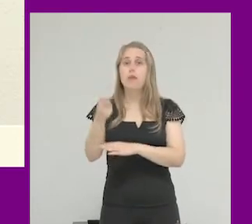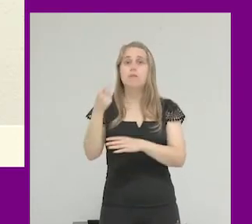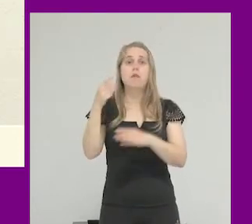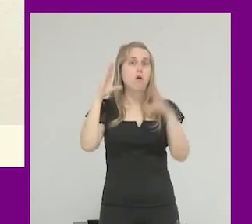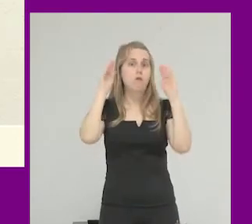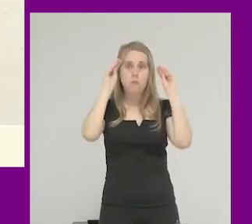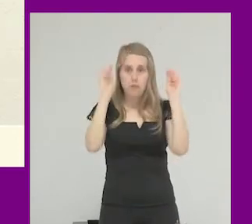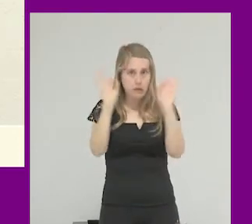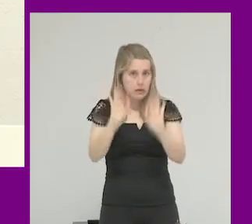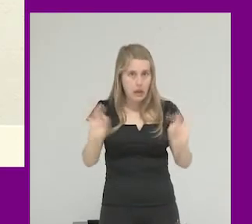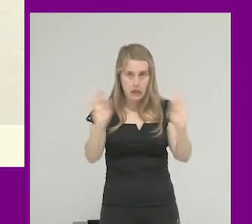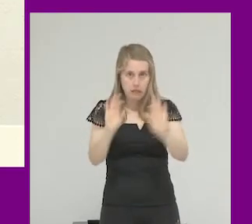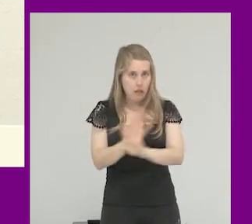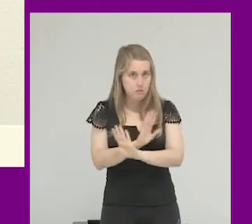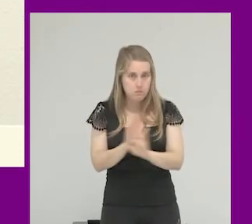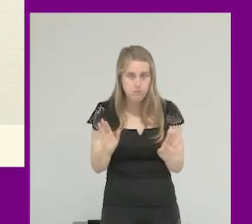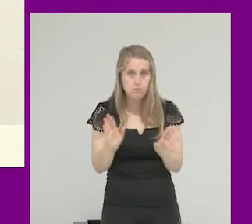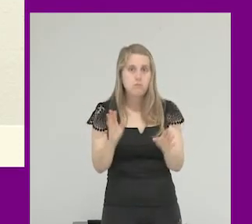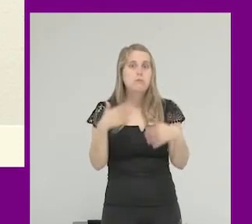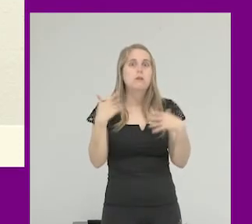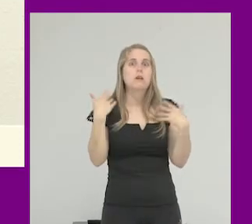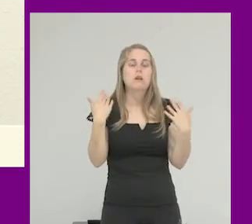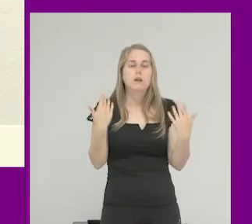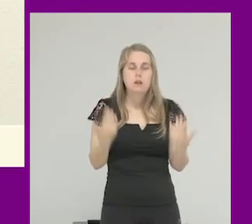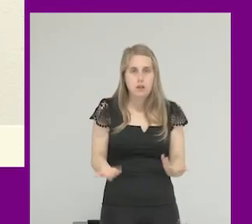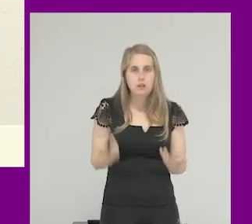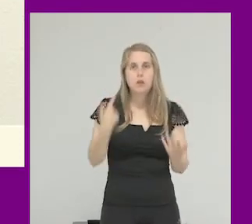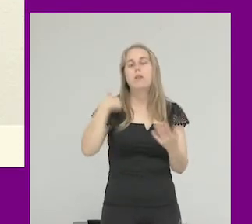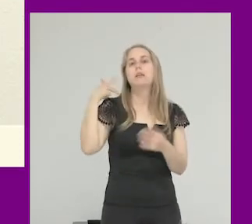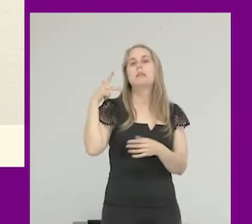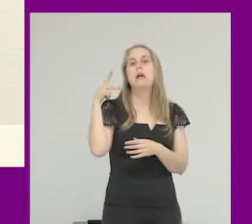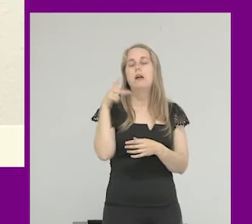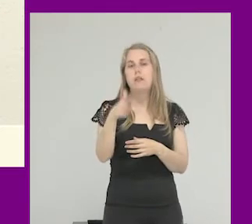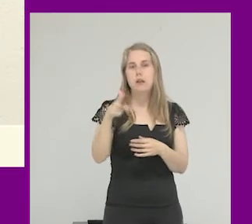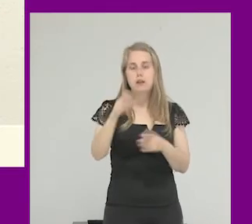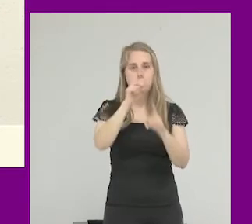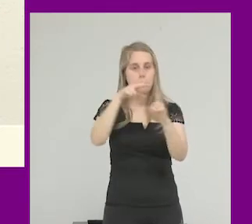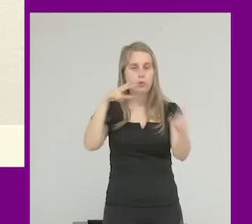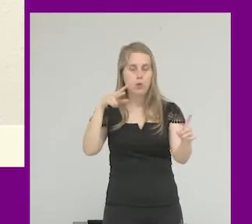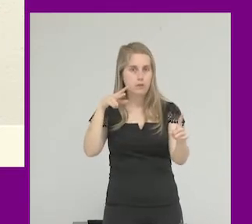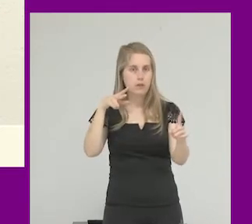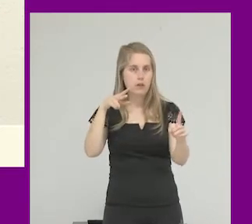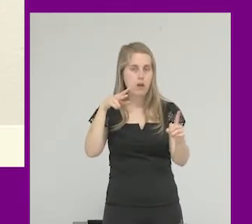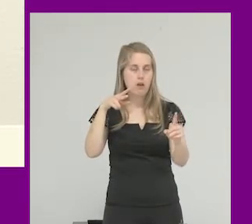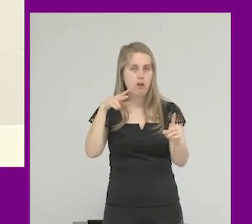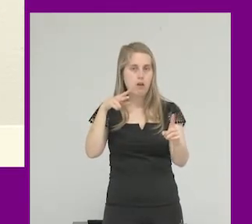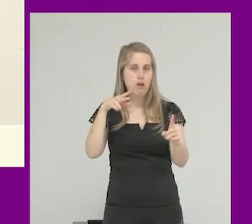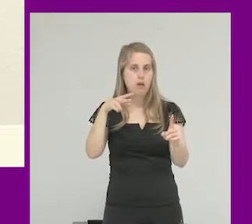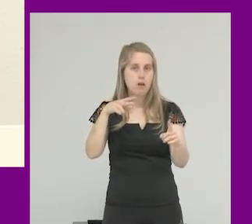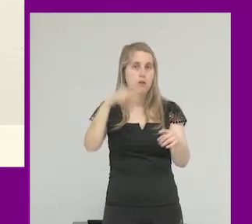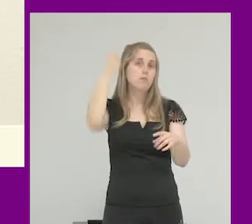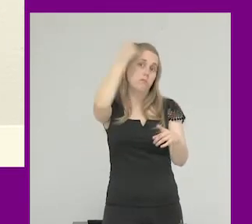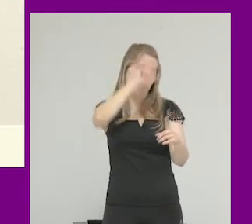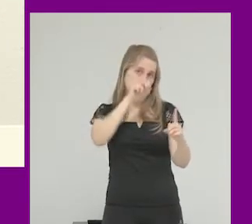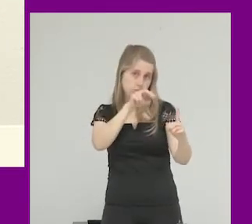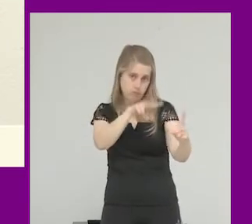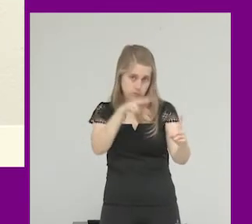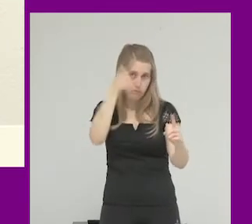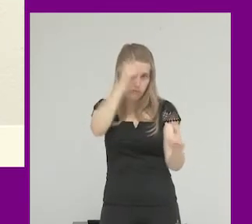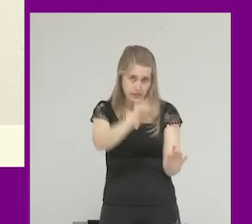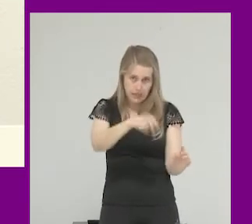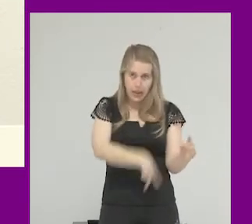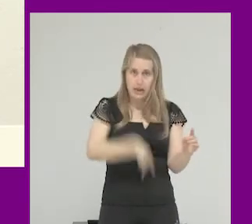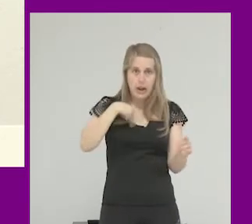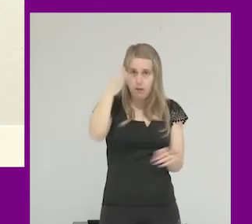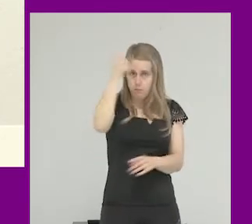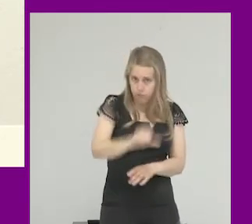formación, por tanto, aplican el derecho con una perspectiva masculina, en